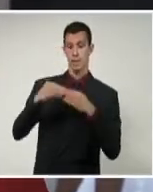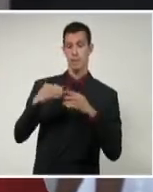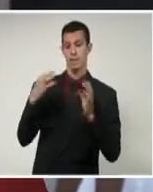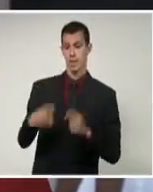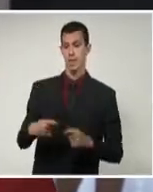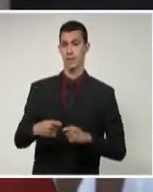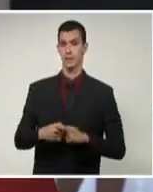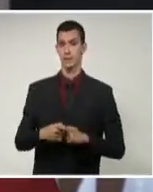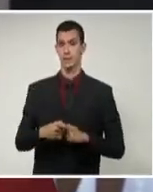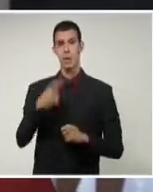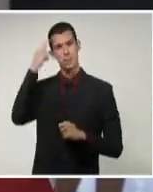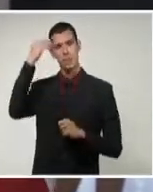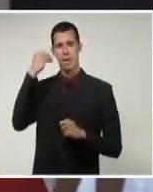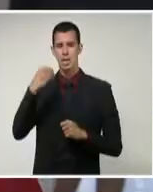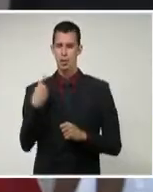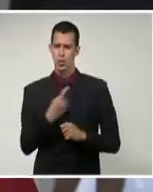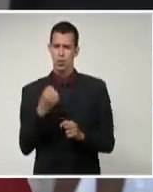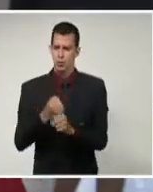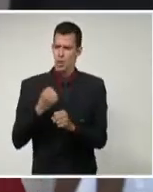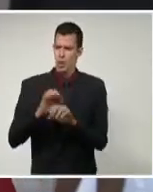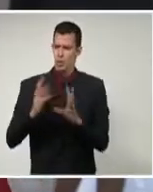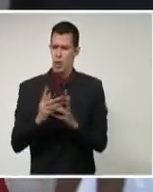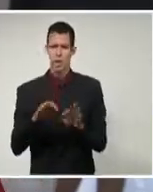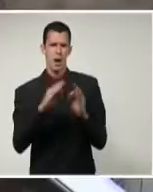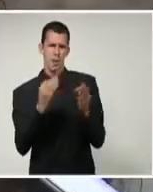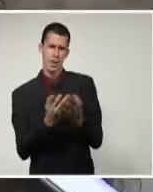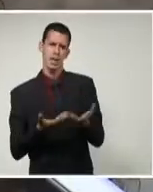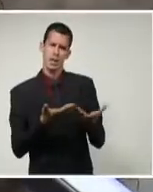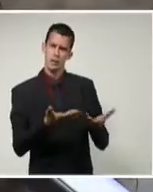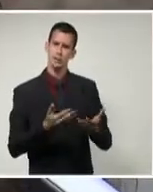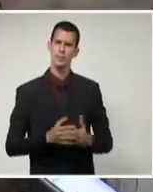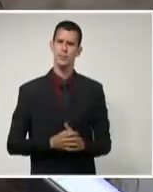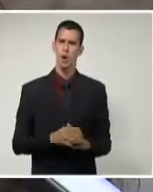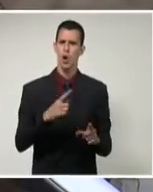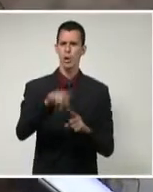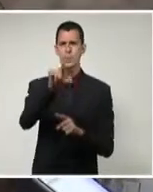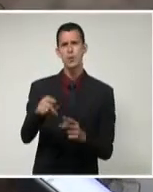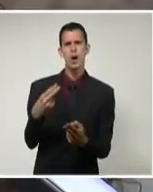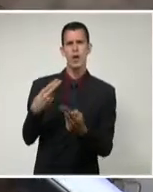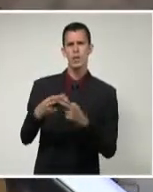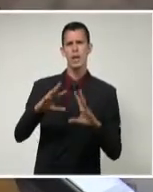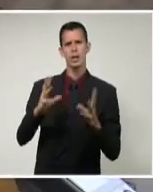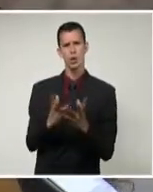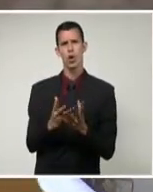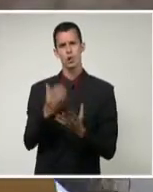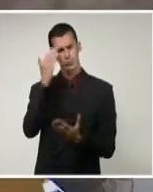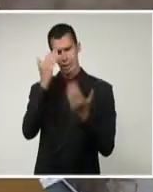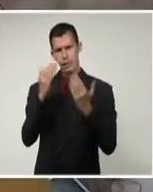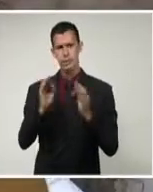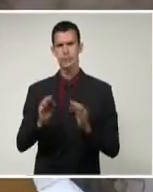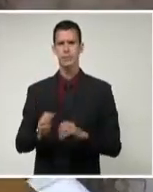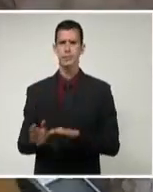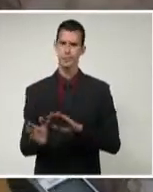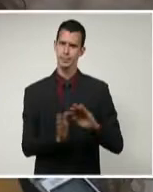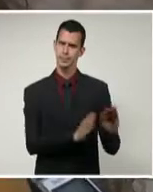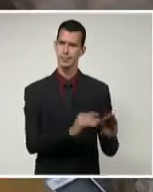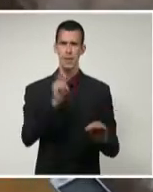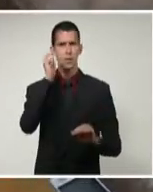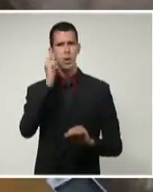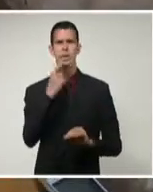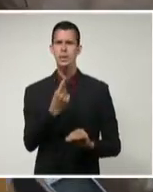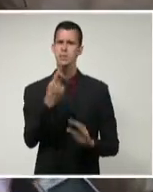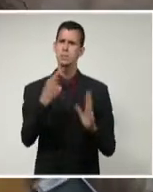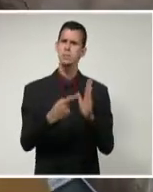y de las personas que confiaron en nosotros para llegar hasta aquí, hasta el congreso. Díaz-Canel, nuestro presidente y nuestro primer secretario, palabras claras, precisas.